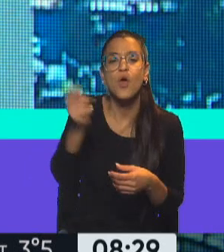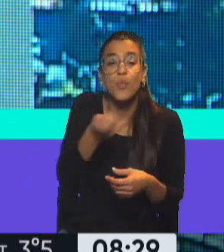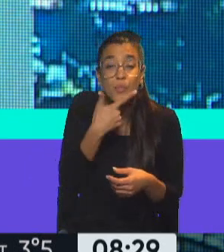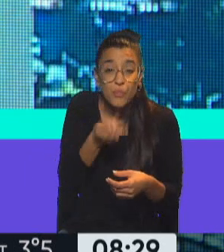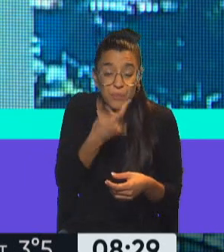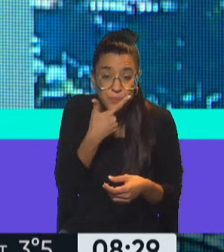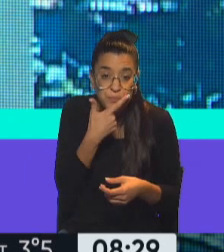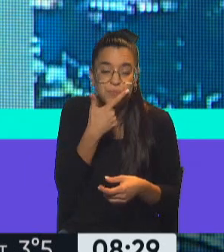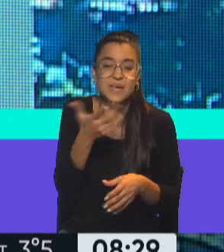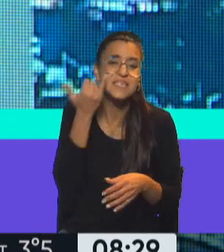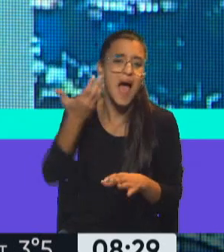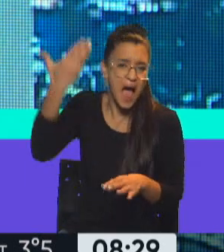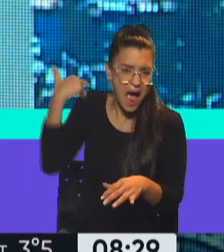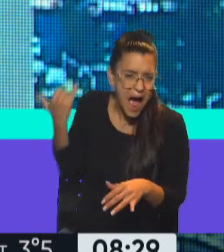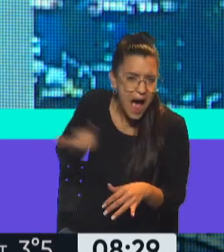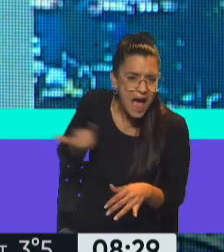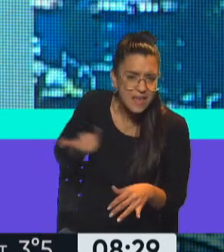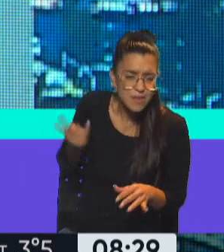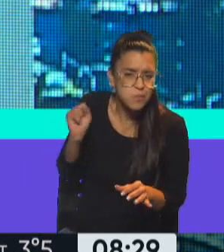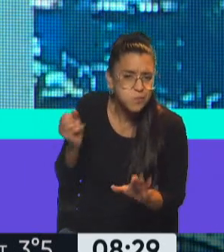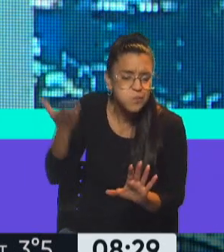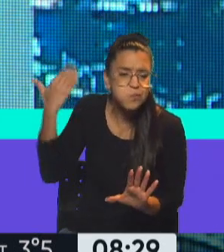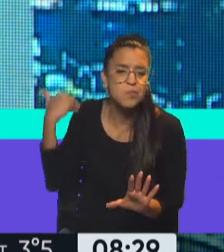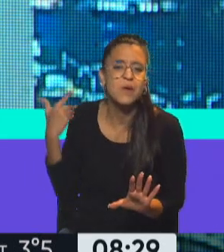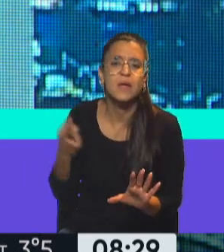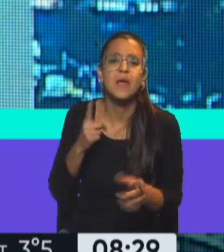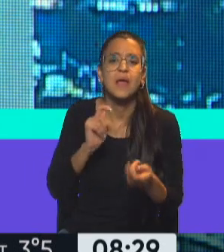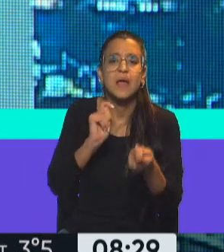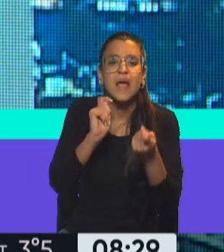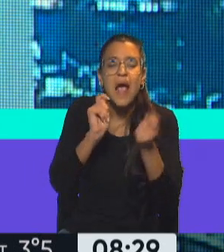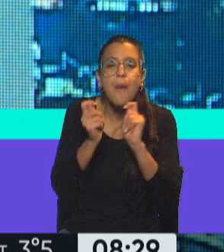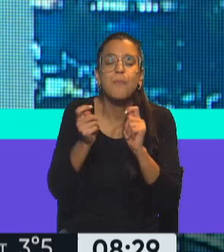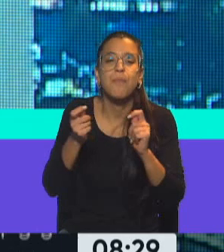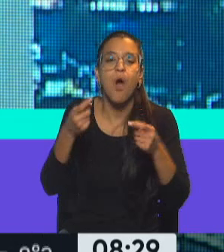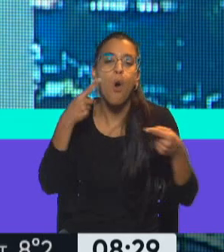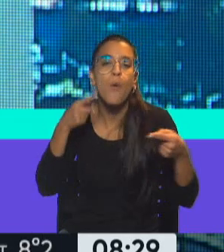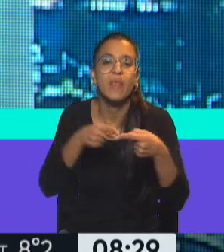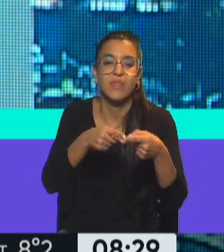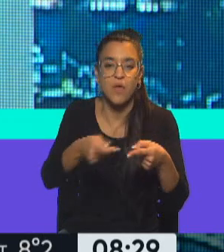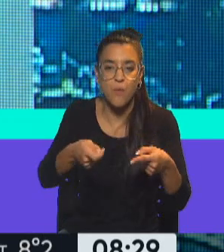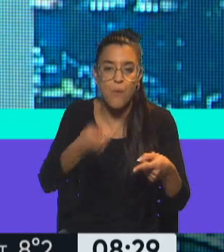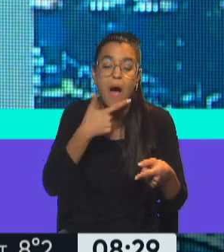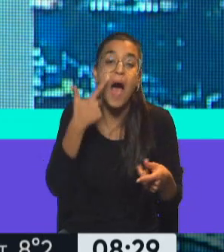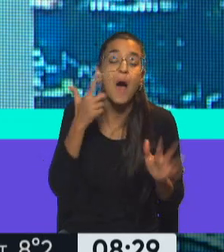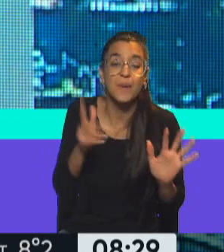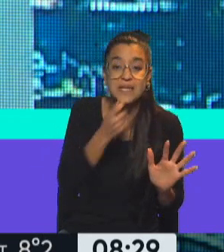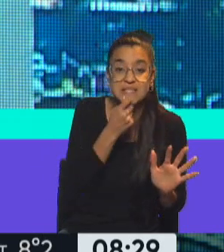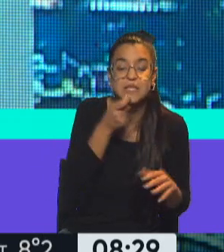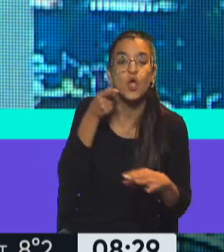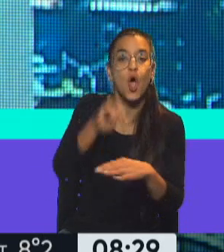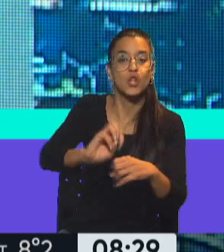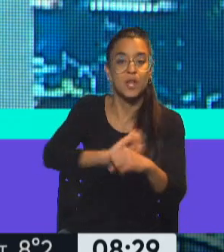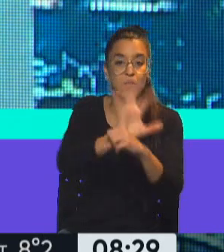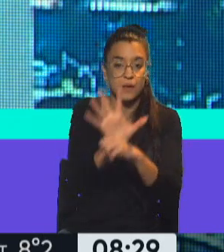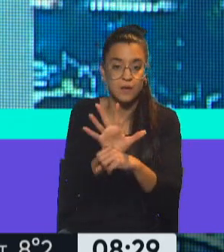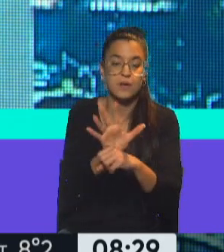que ya existían, que se han, digamos, cambiado el propósito de esa droga para ver si eran activas frente al